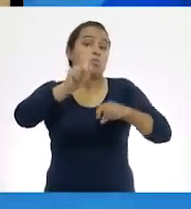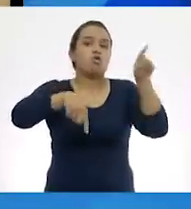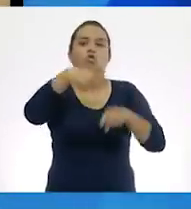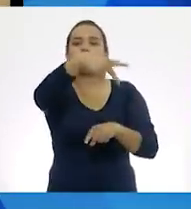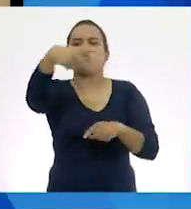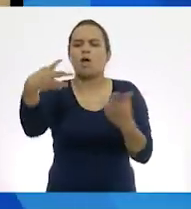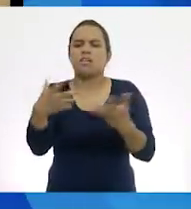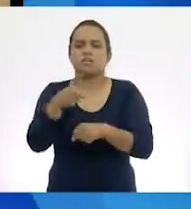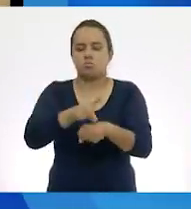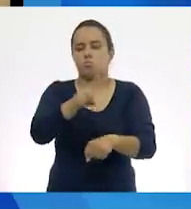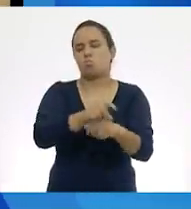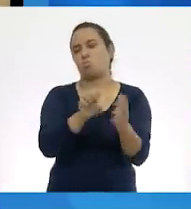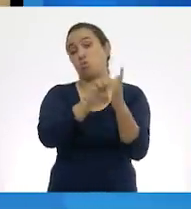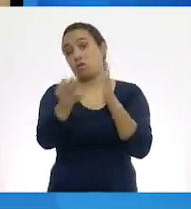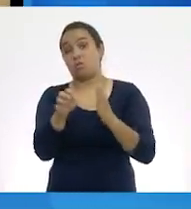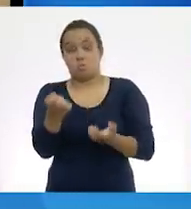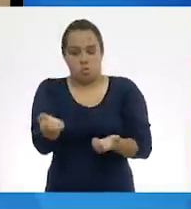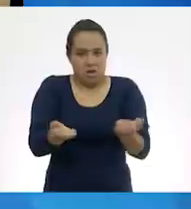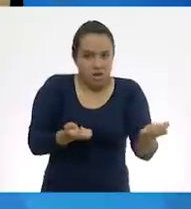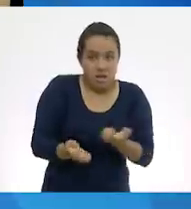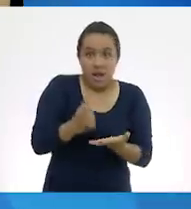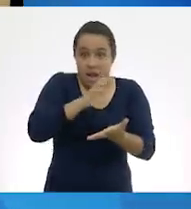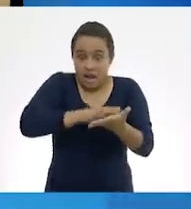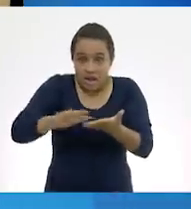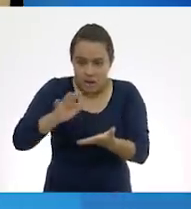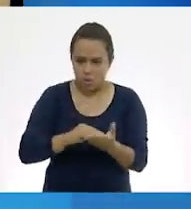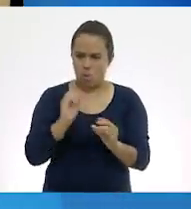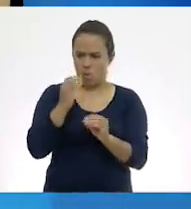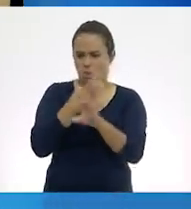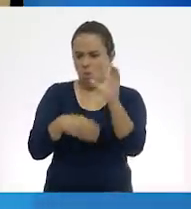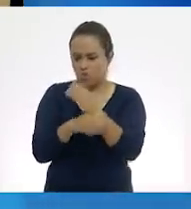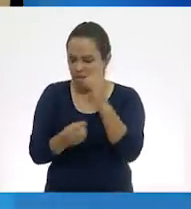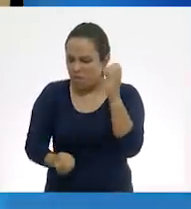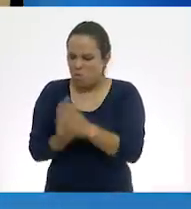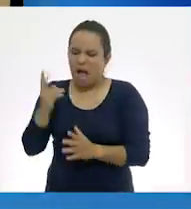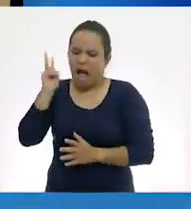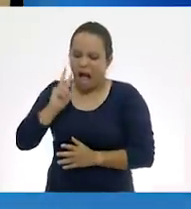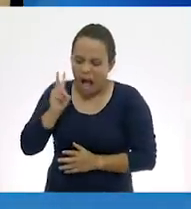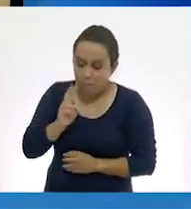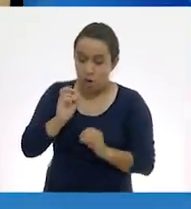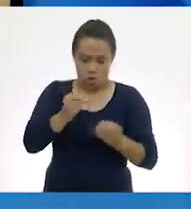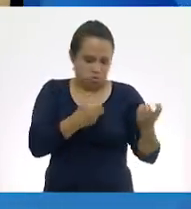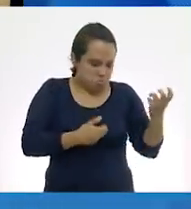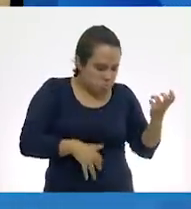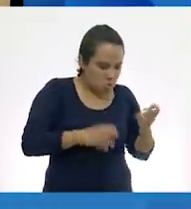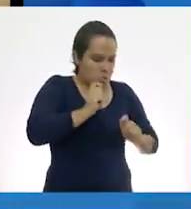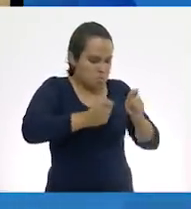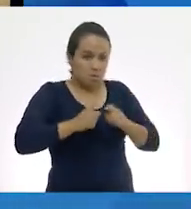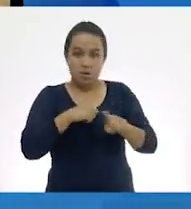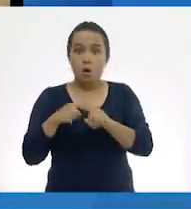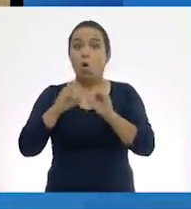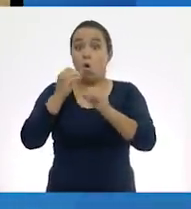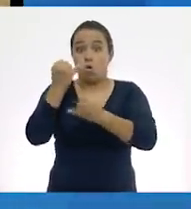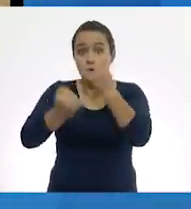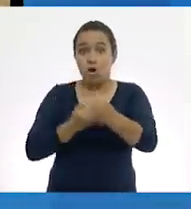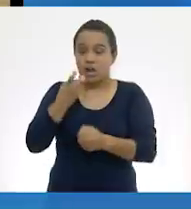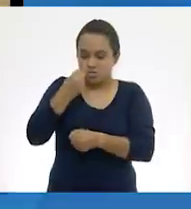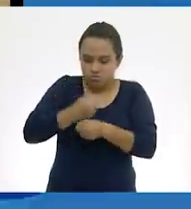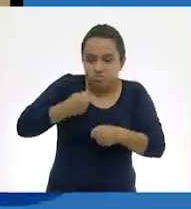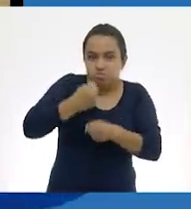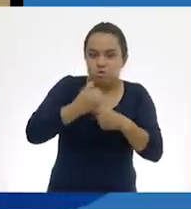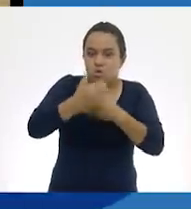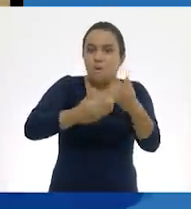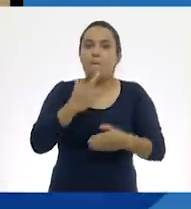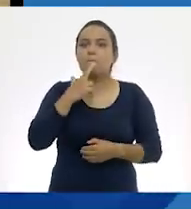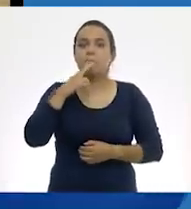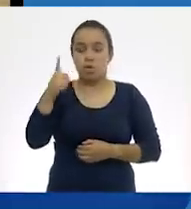diario? Como hacer ejercicio, leer, aprender algo nuevo, tocar un instrumento, jugar, entre muchas otras cosas.